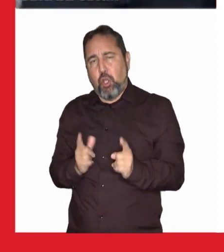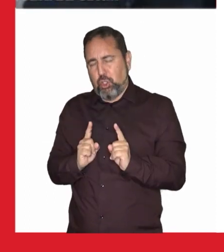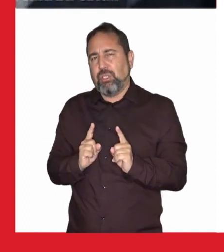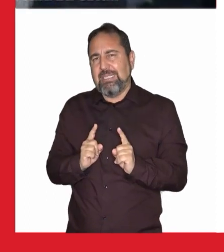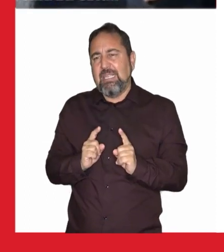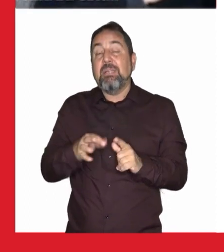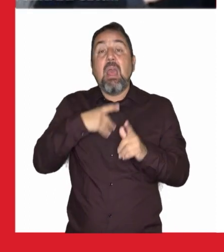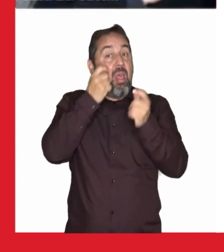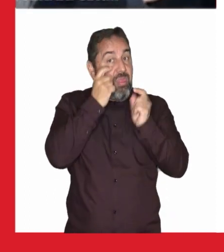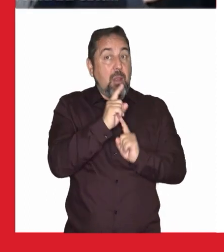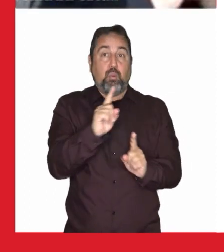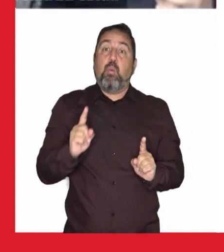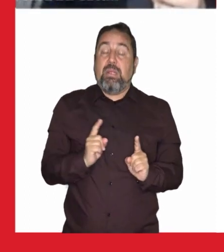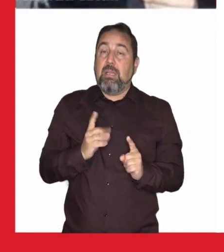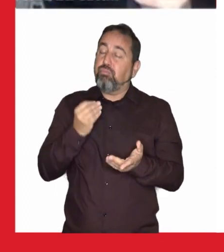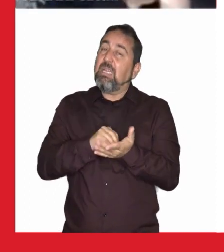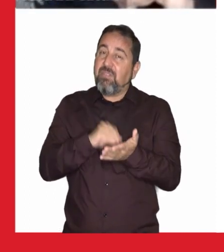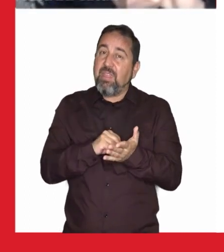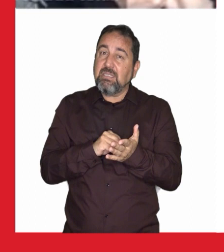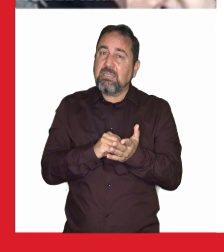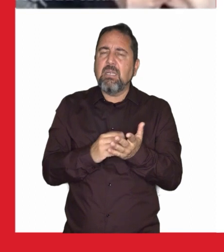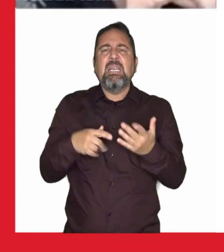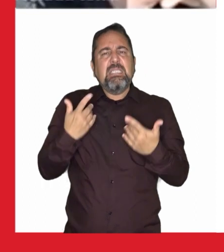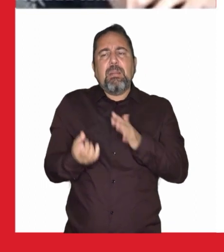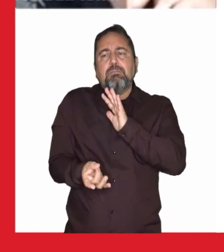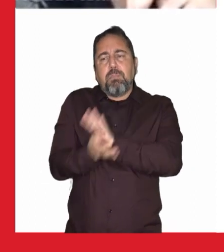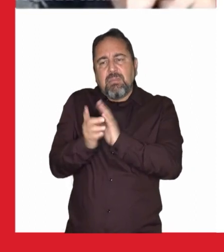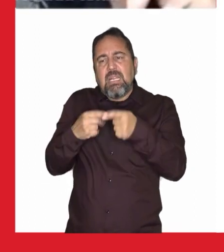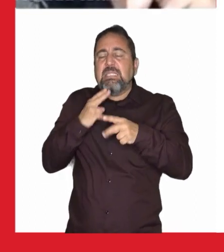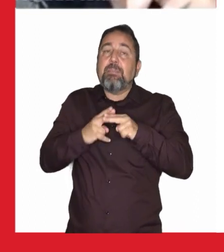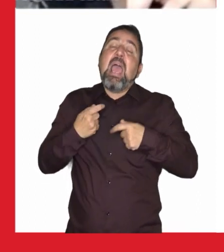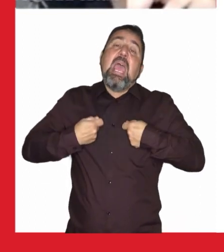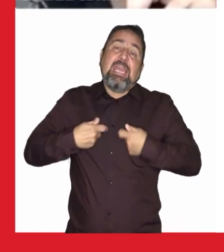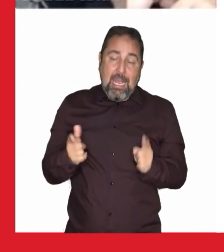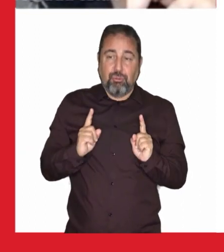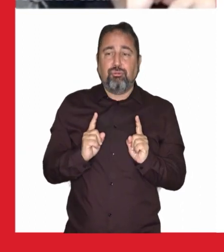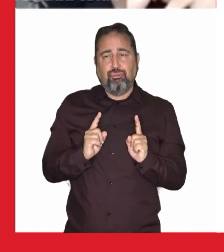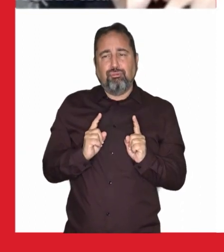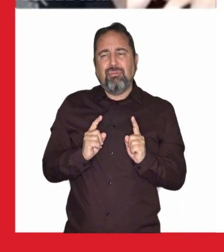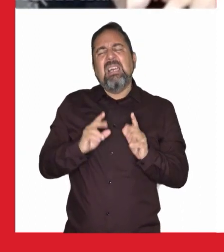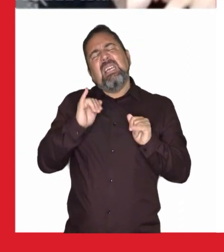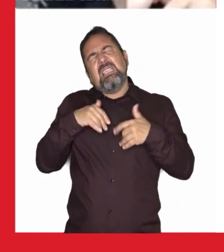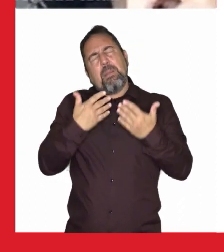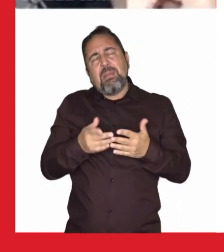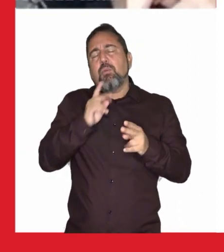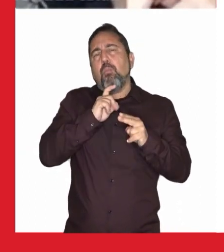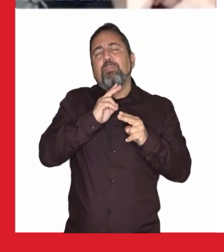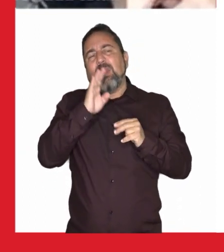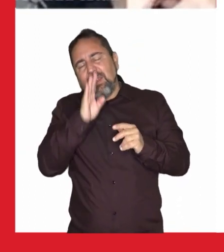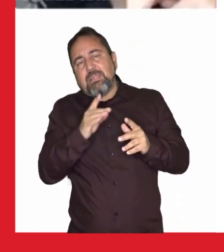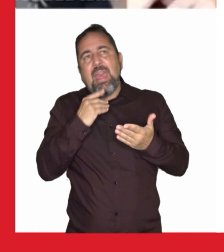luego tenían su reflejo en los costes. ¿Vale? Entonces es importante que os deis cuenta que esto la mayoría de las veces genera